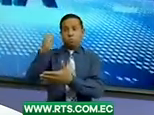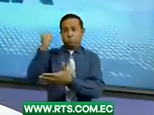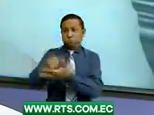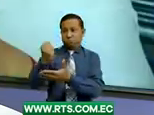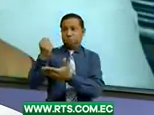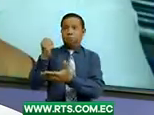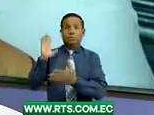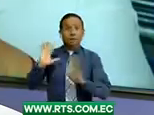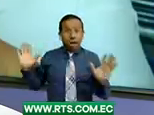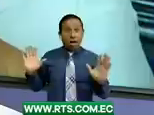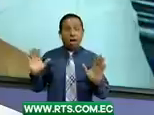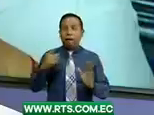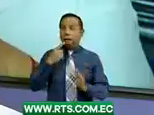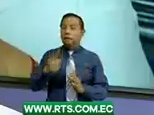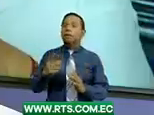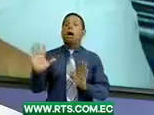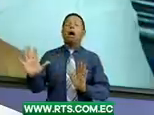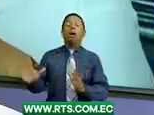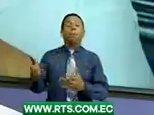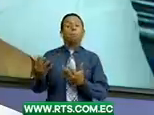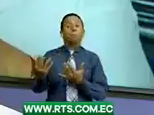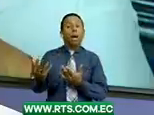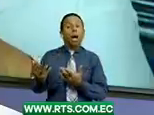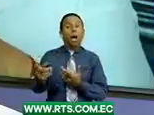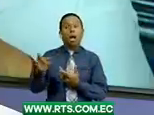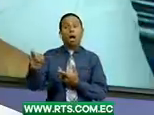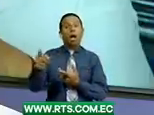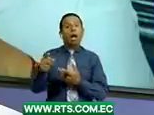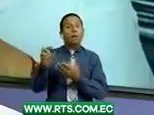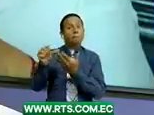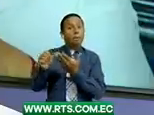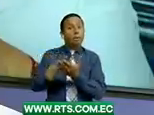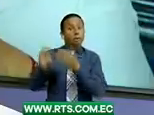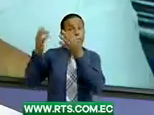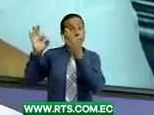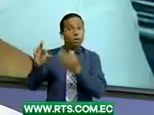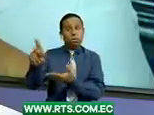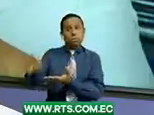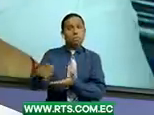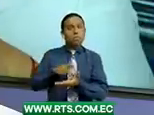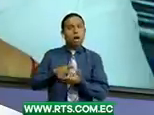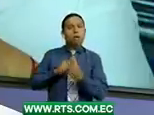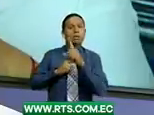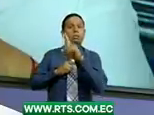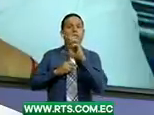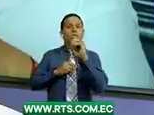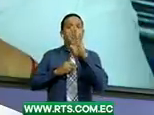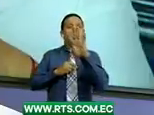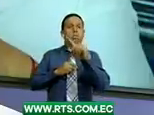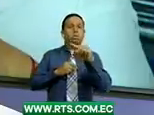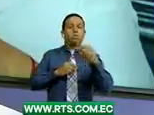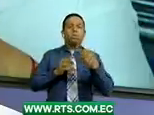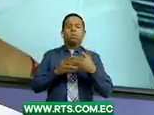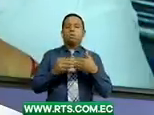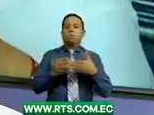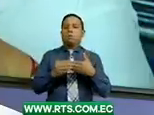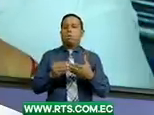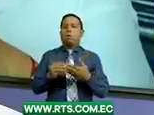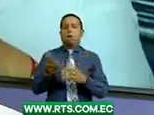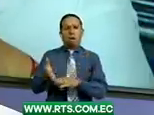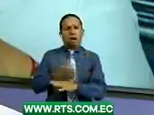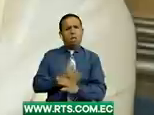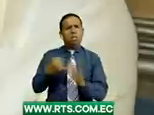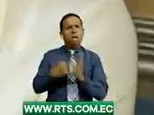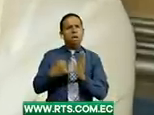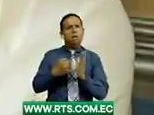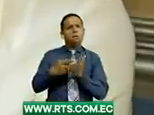Finanzas deberá informar el procedimiento para la cancelación de los 104 millones de dólares que se adeudan por la devolución del IVA.